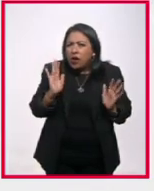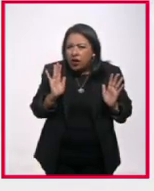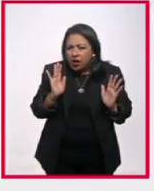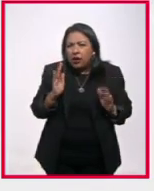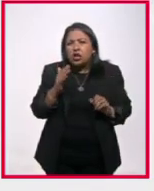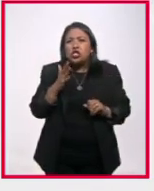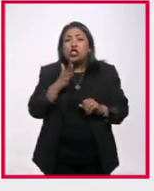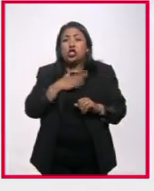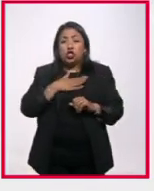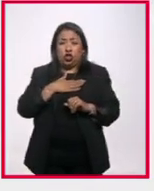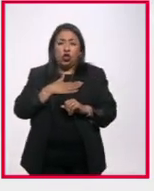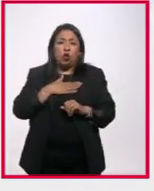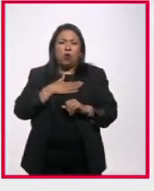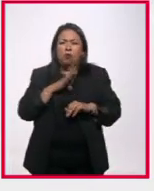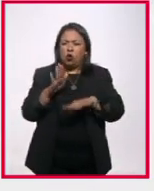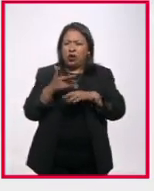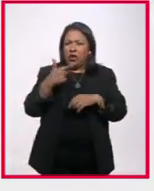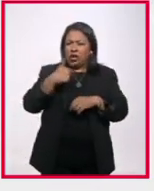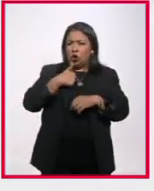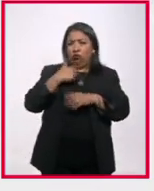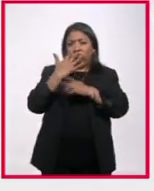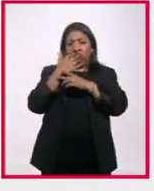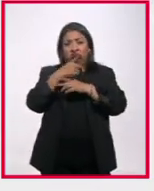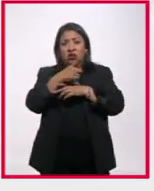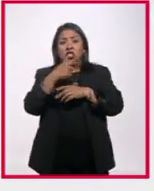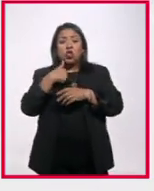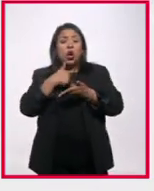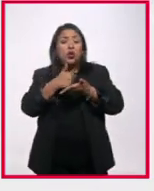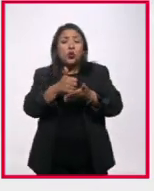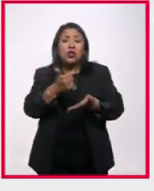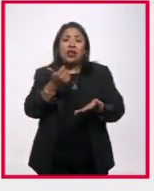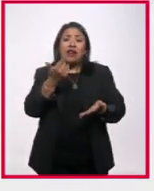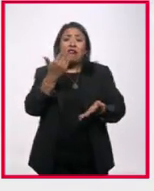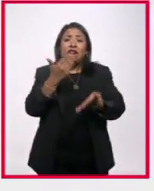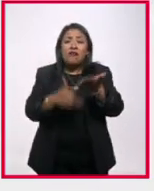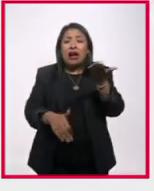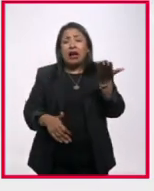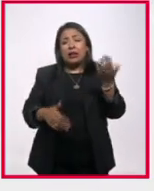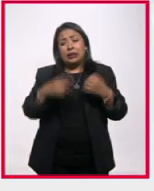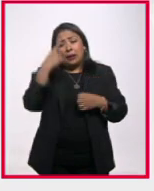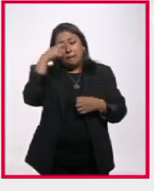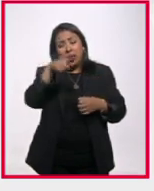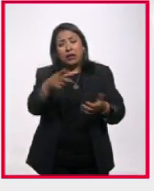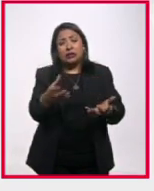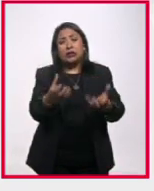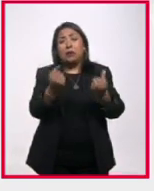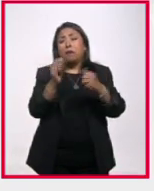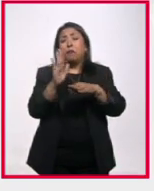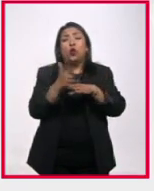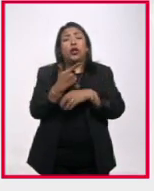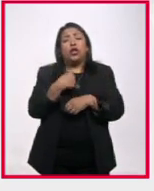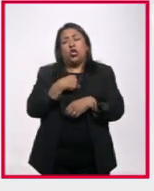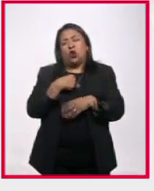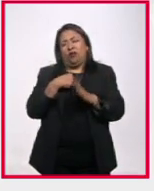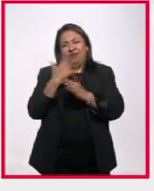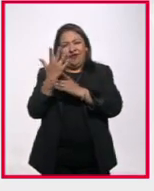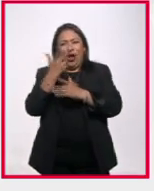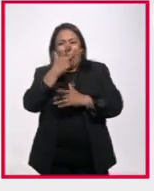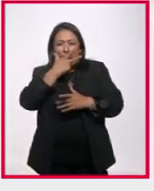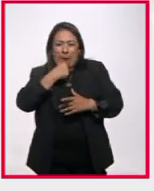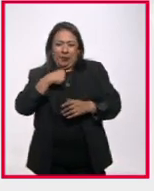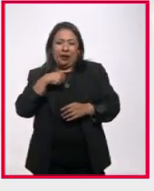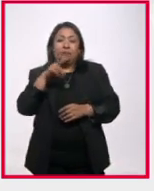yo, dice él, no hice lo suficiente para salvarla? Desgraciadamente vivimos